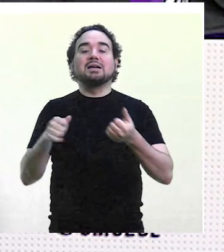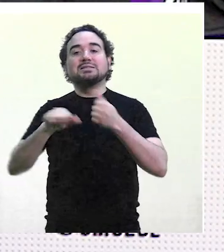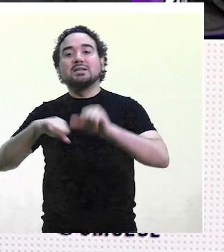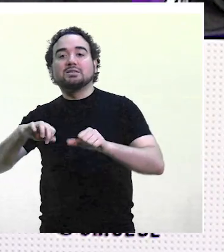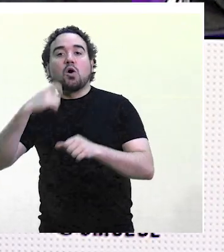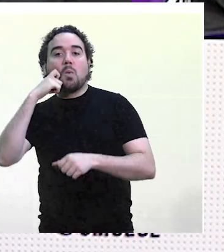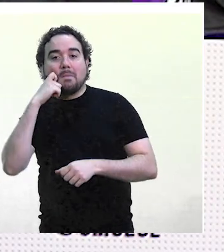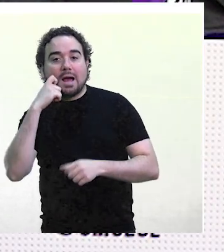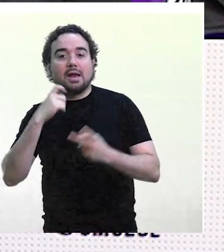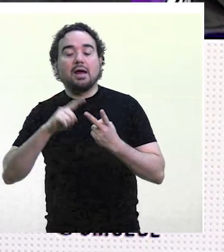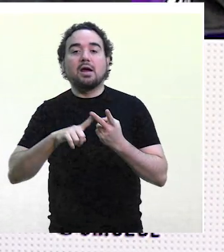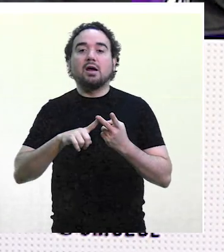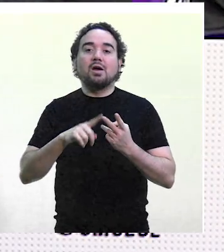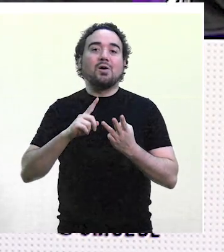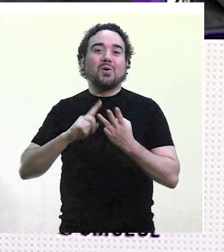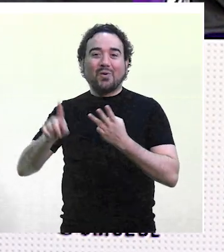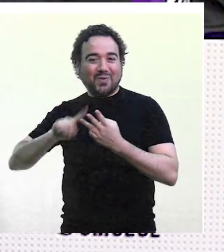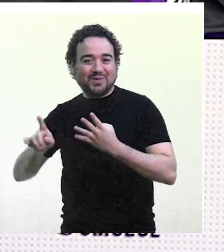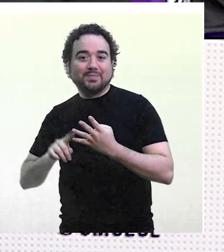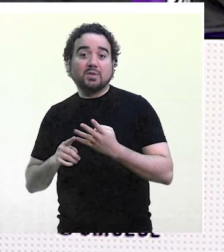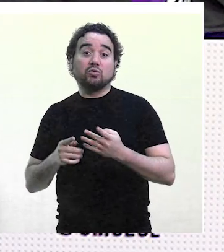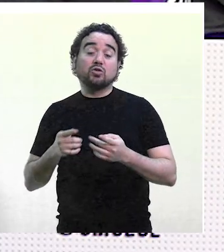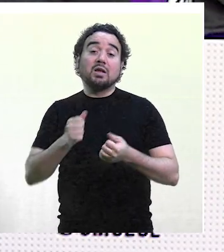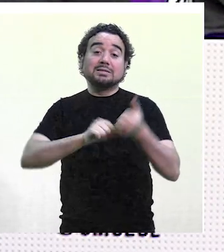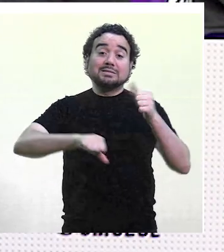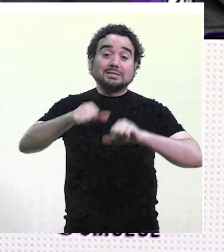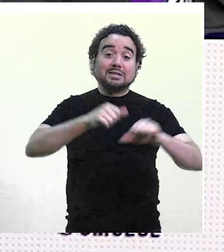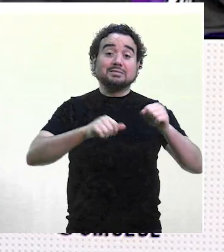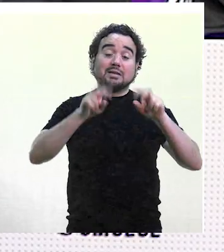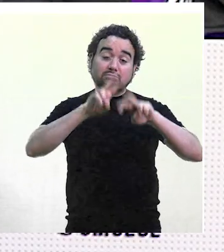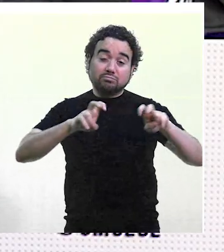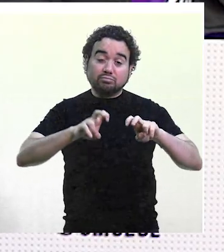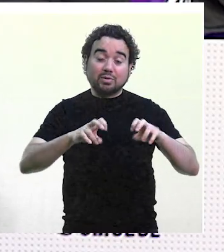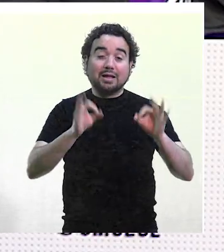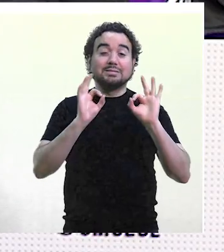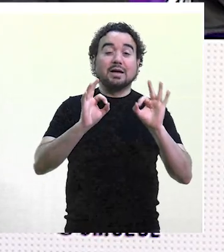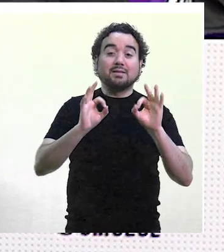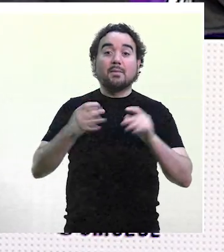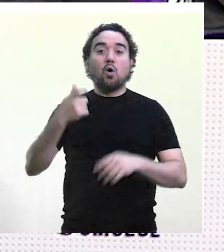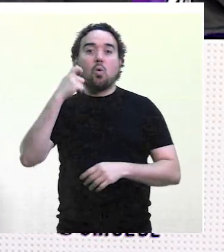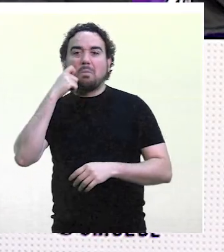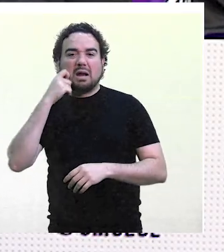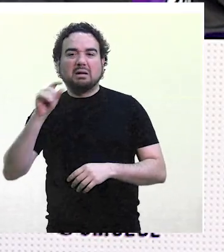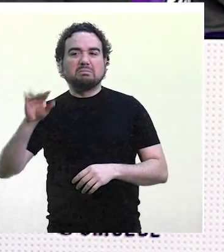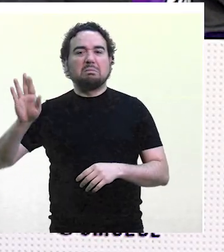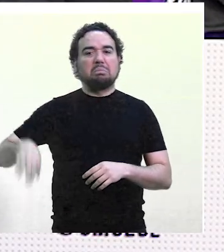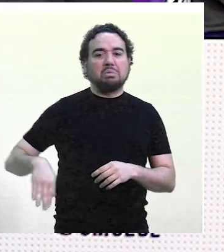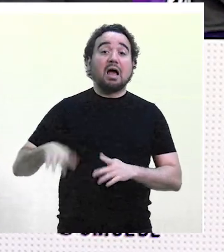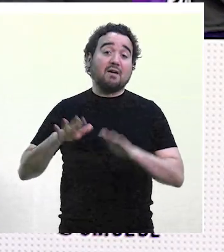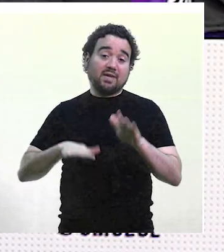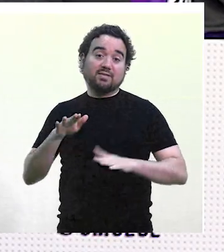exacta, ya después el lado humanista y de hecho al revés. Si una científica de ciencias exactas como que se le toma un poco más el peso que a